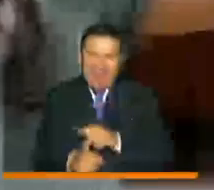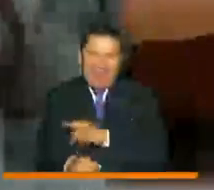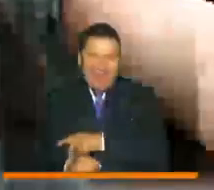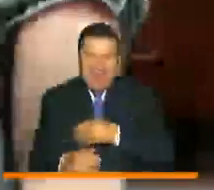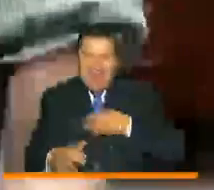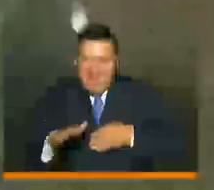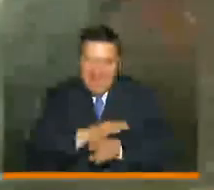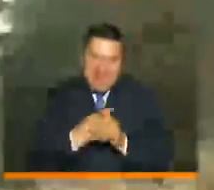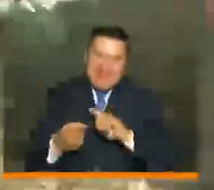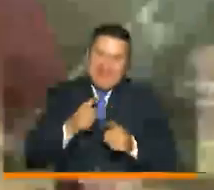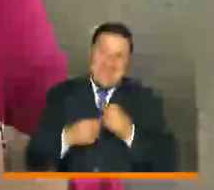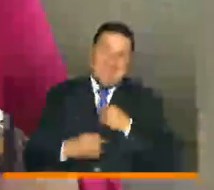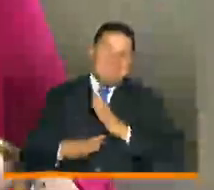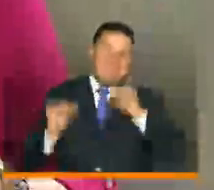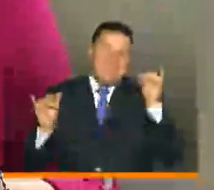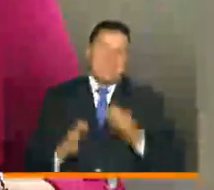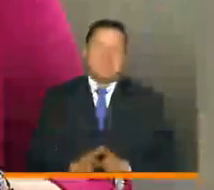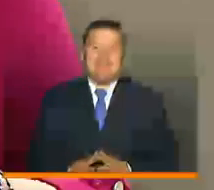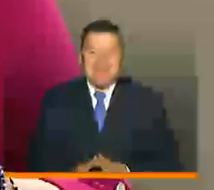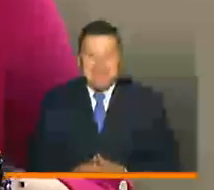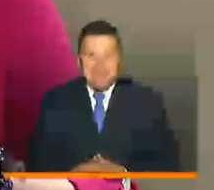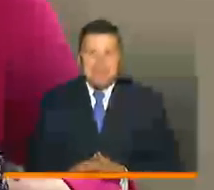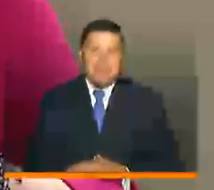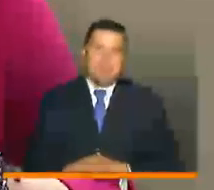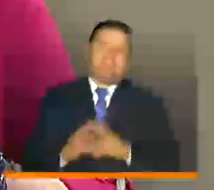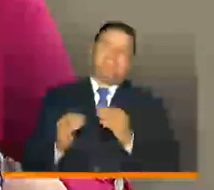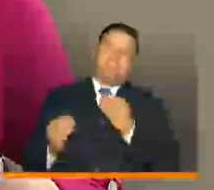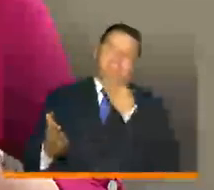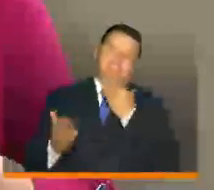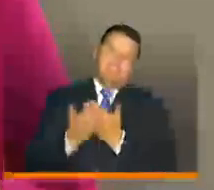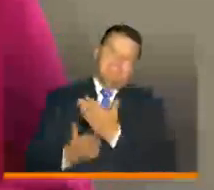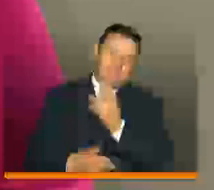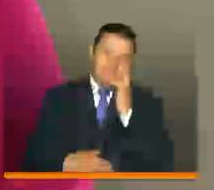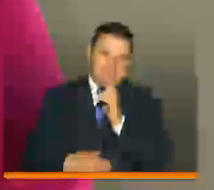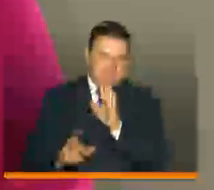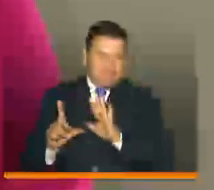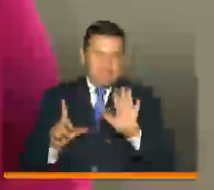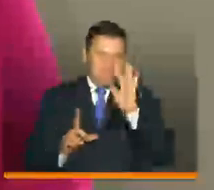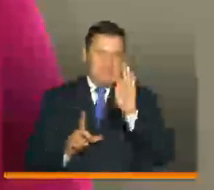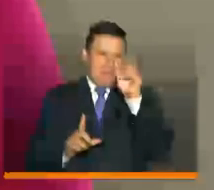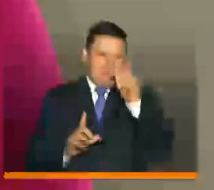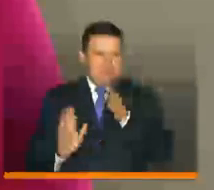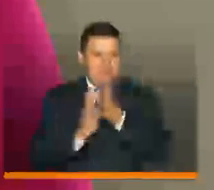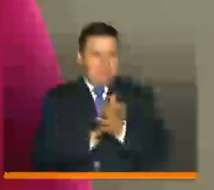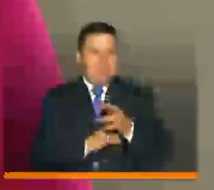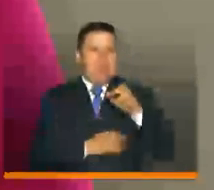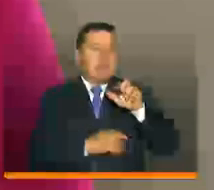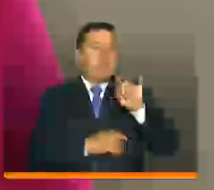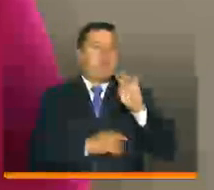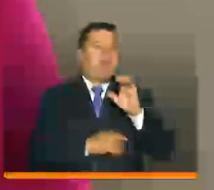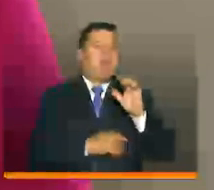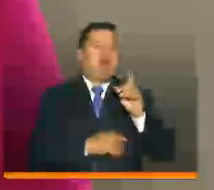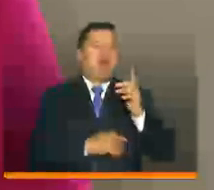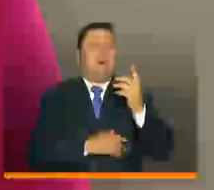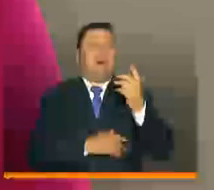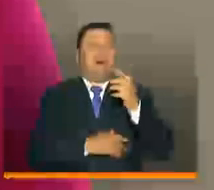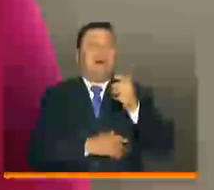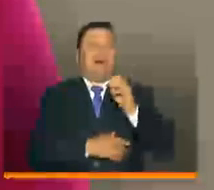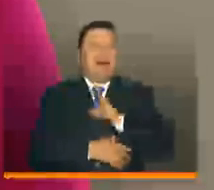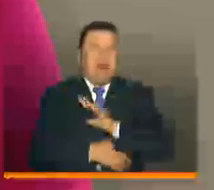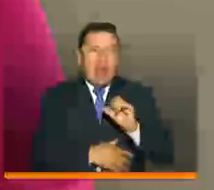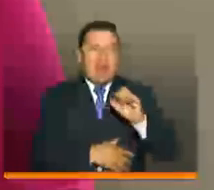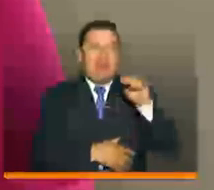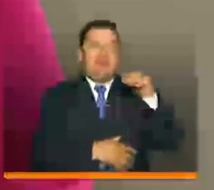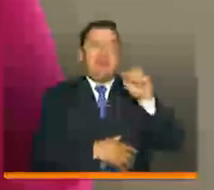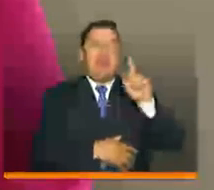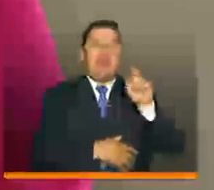mis amiguitos. Bueno, muchísimas gracias, como podíamos ver los testimonios de Piedecuesta, de Montería, de Cali, de